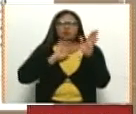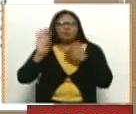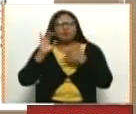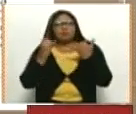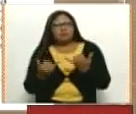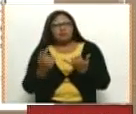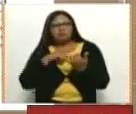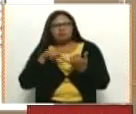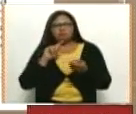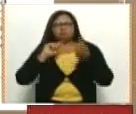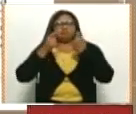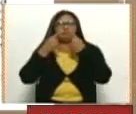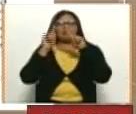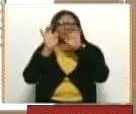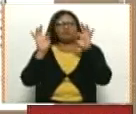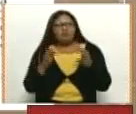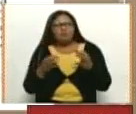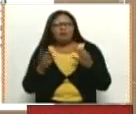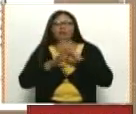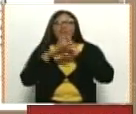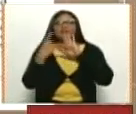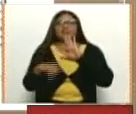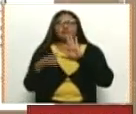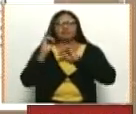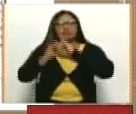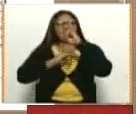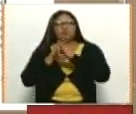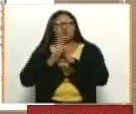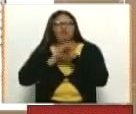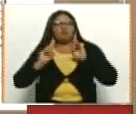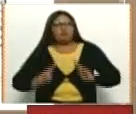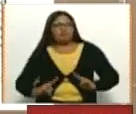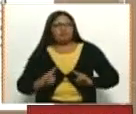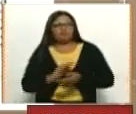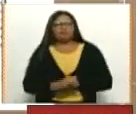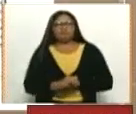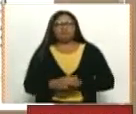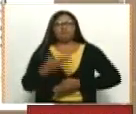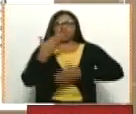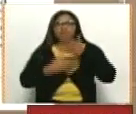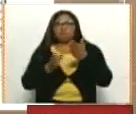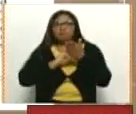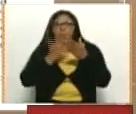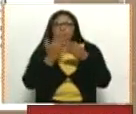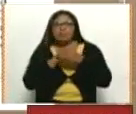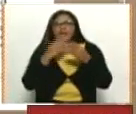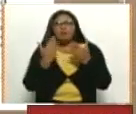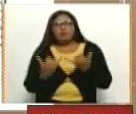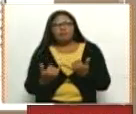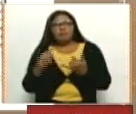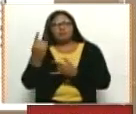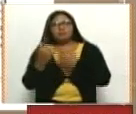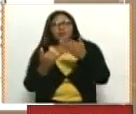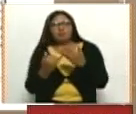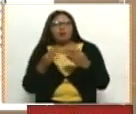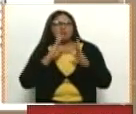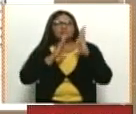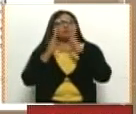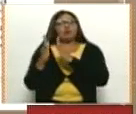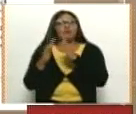son contrarias al derecho internacional humanitario, a la Carta de las Naciones Unidas y a las normas y principios que regulan